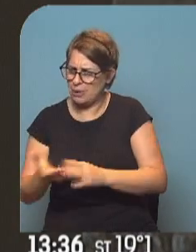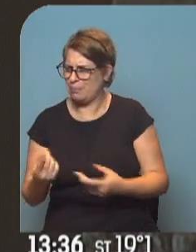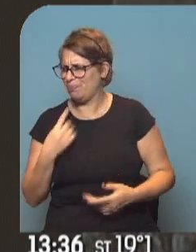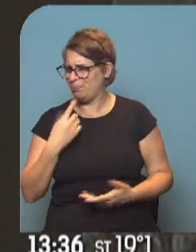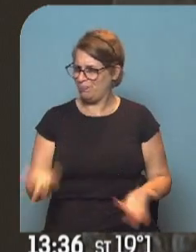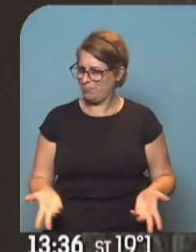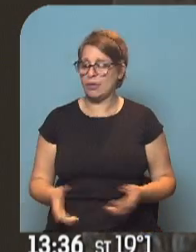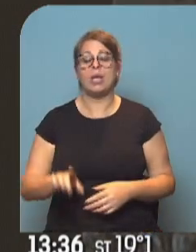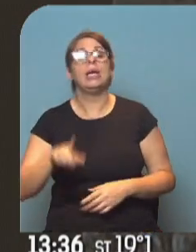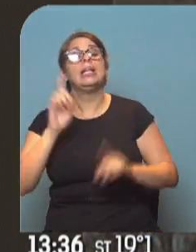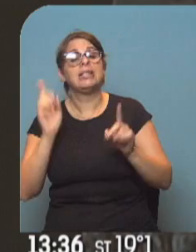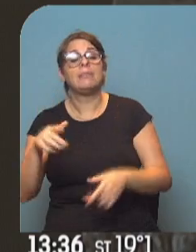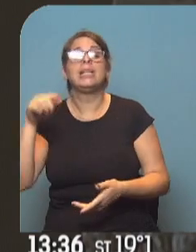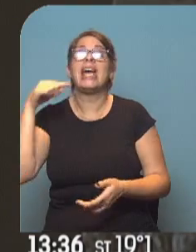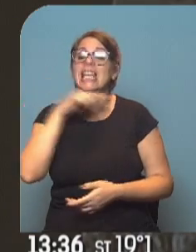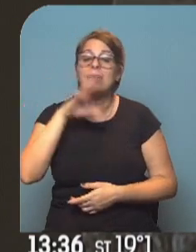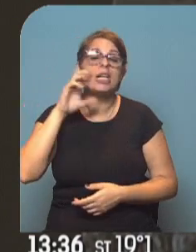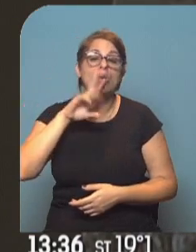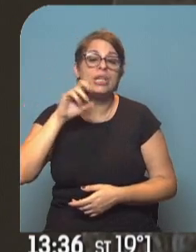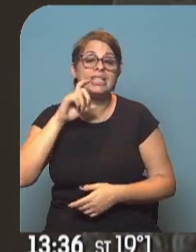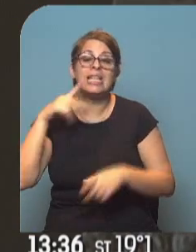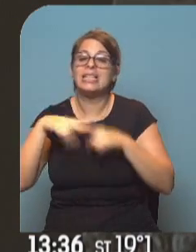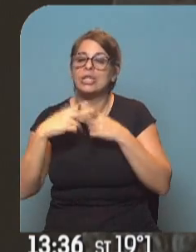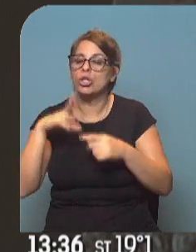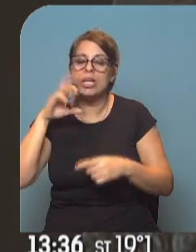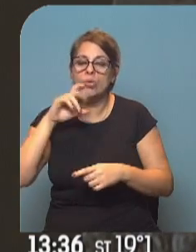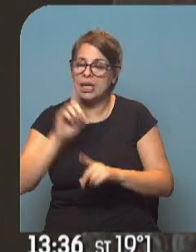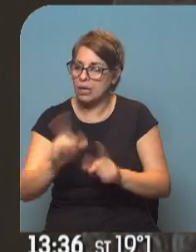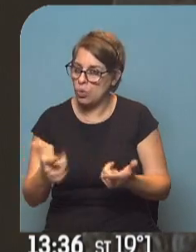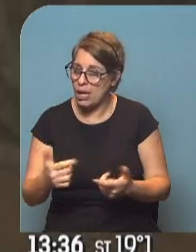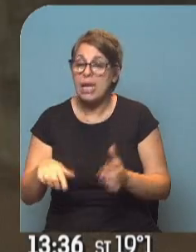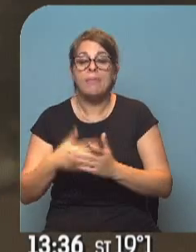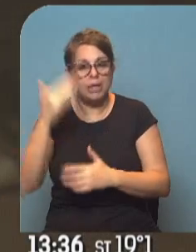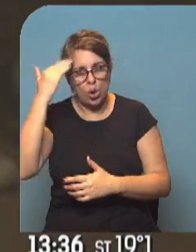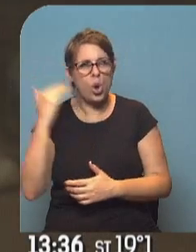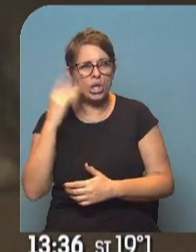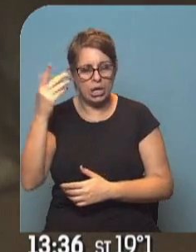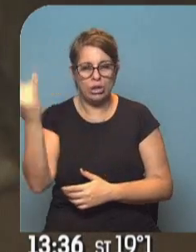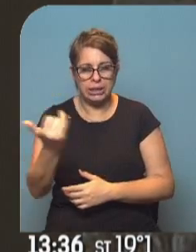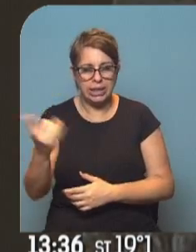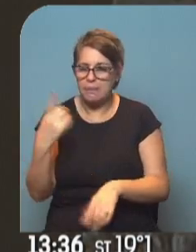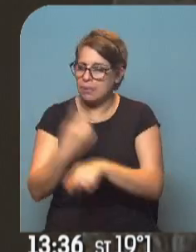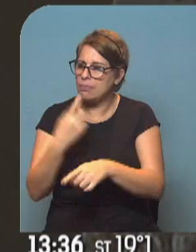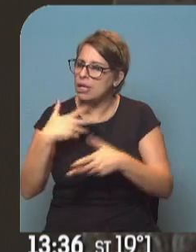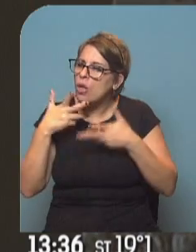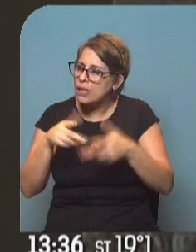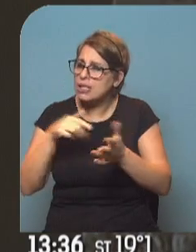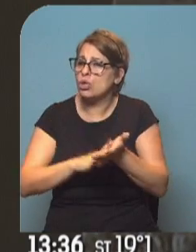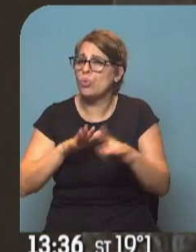que, Jorge, que Alemania Oriental no tenía tecnología nuclear y Corea del Norte sí la tiene. Que es lo primero que hay que decir de esto, me parece que